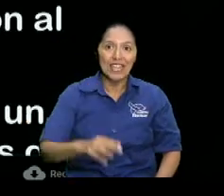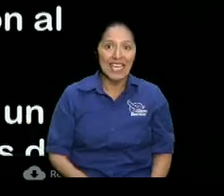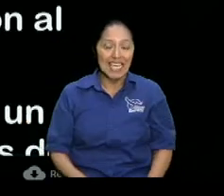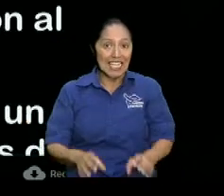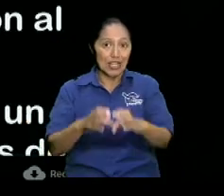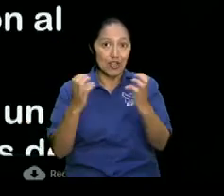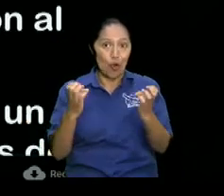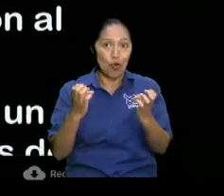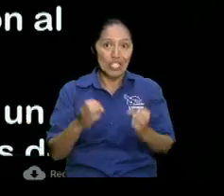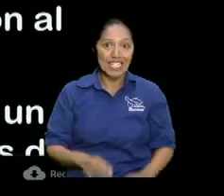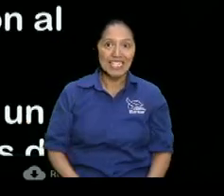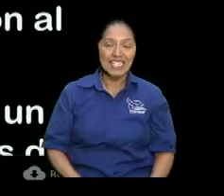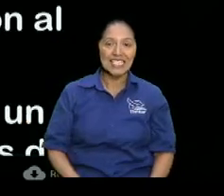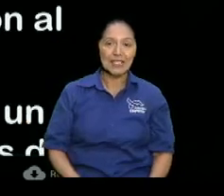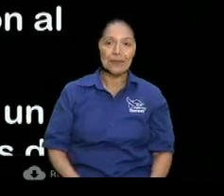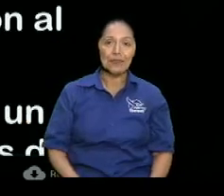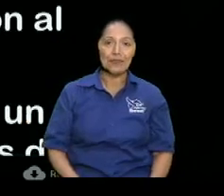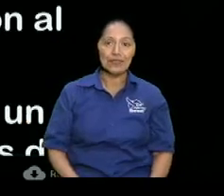libertador.